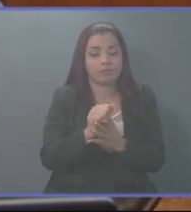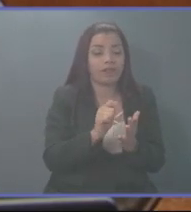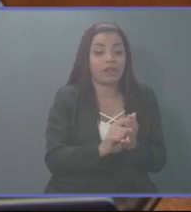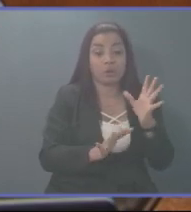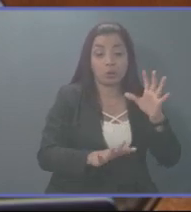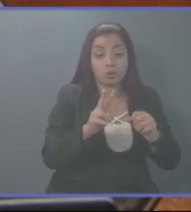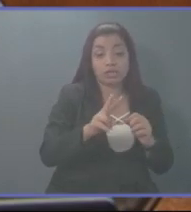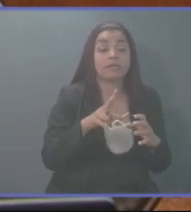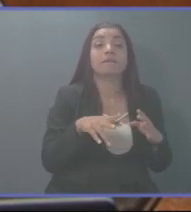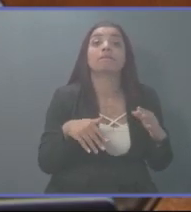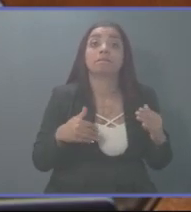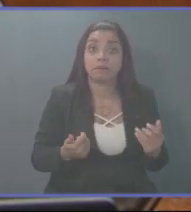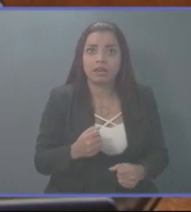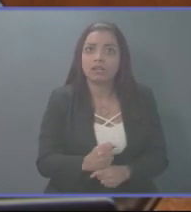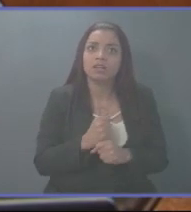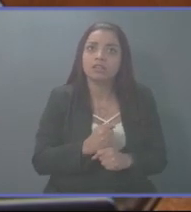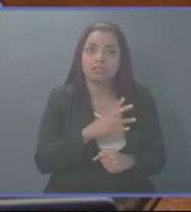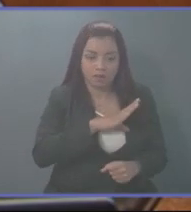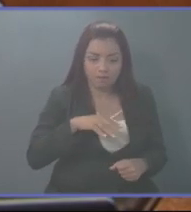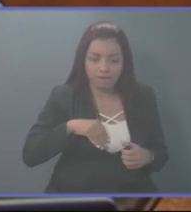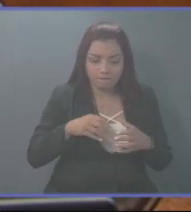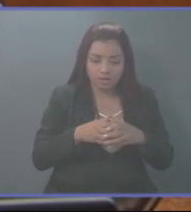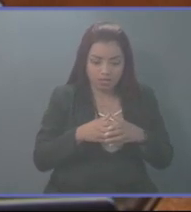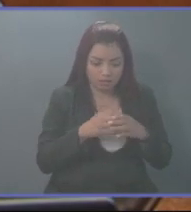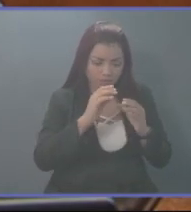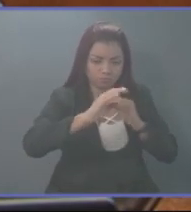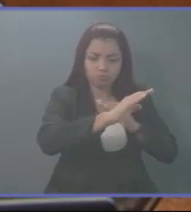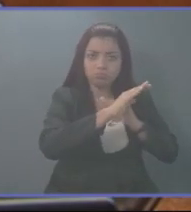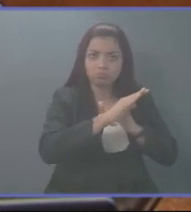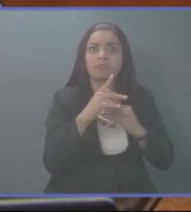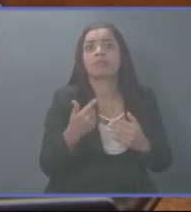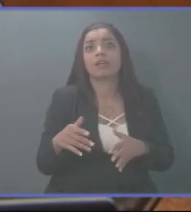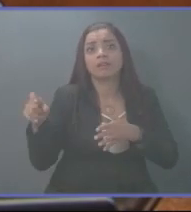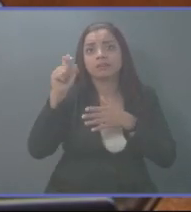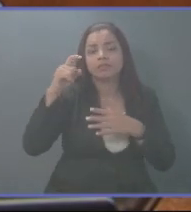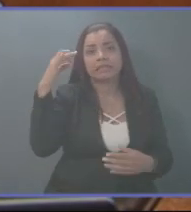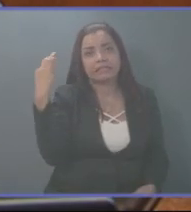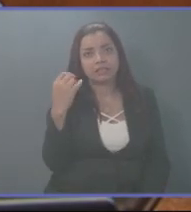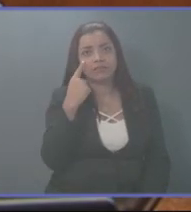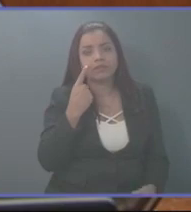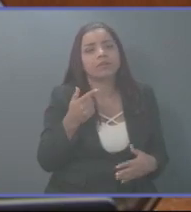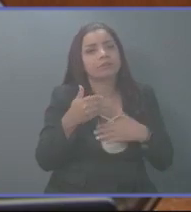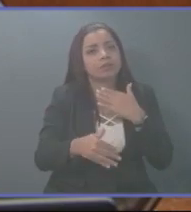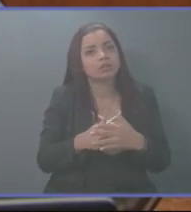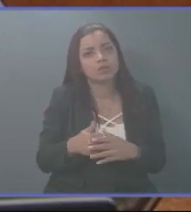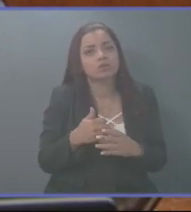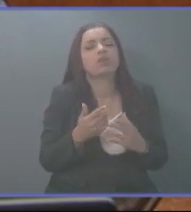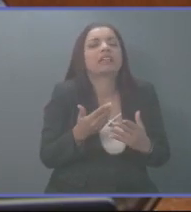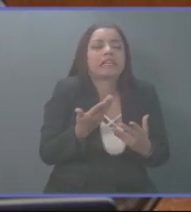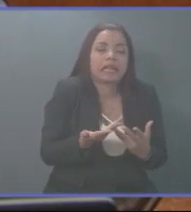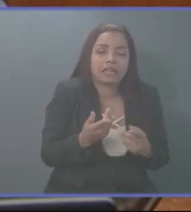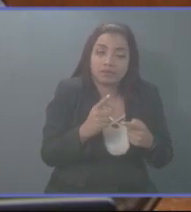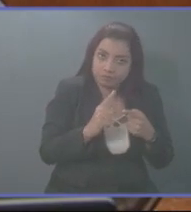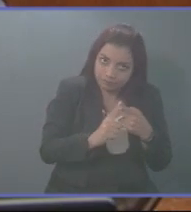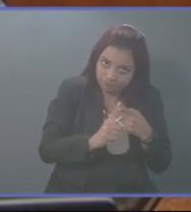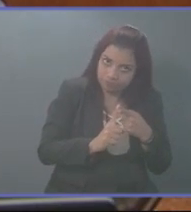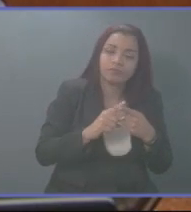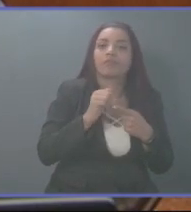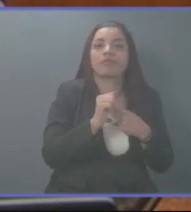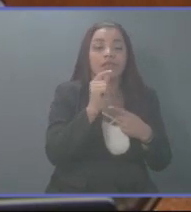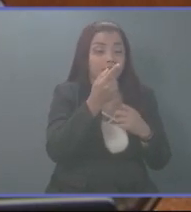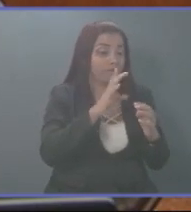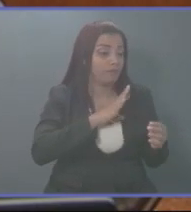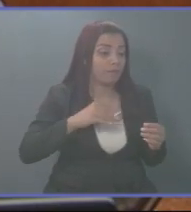la protección de la familia, las autoridades responsables deberán adoptar medidas para a. Prevenir casos de